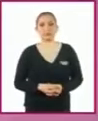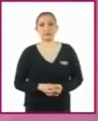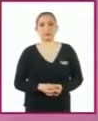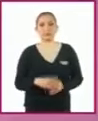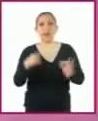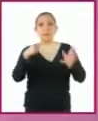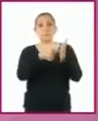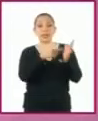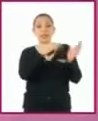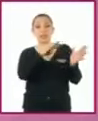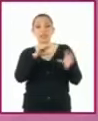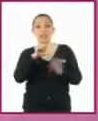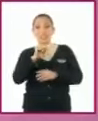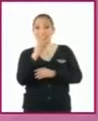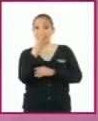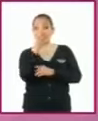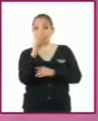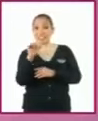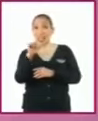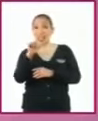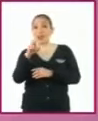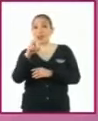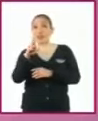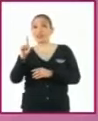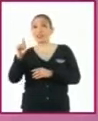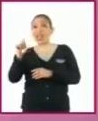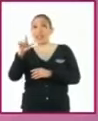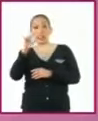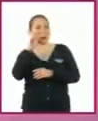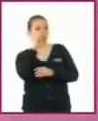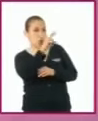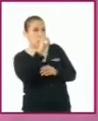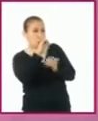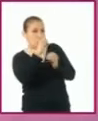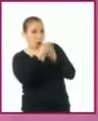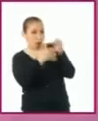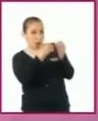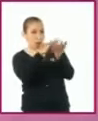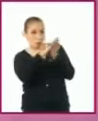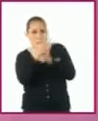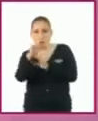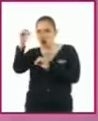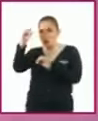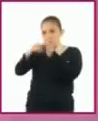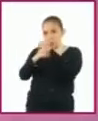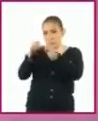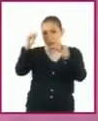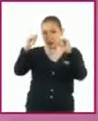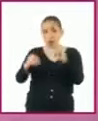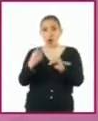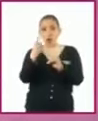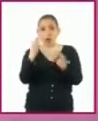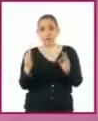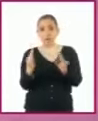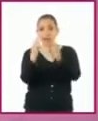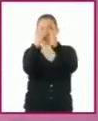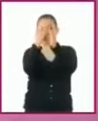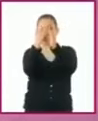En 1973, Salvador Dalí también usó esta obra, pero poniendo dos piezas de la misma, una frente a